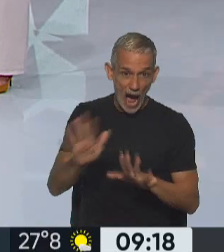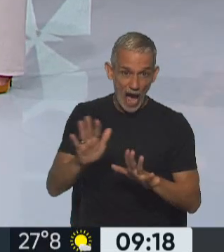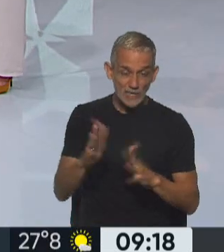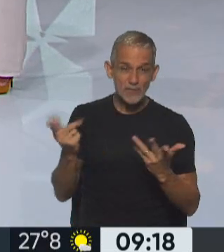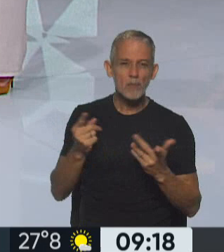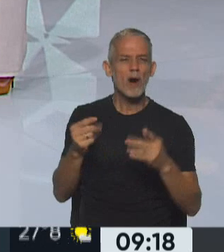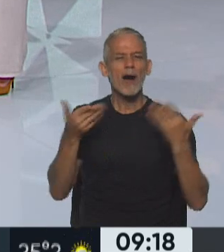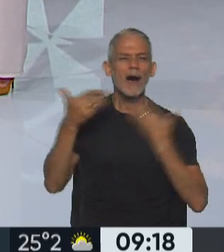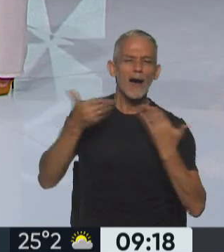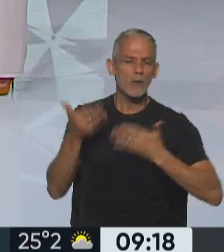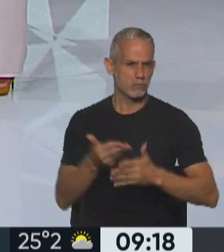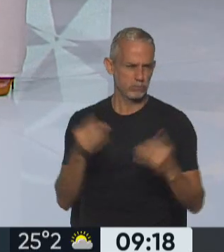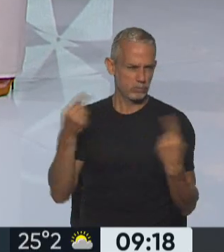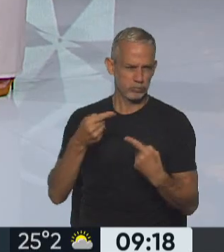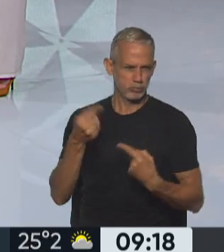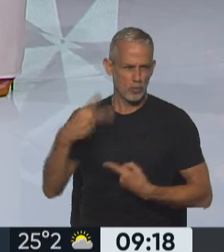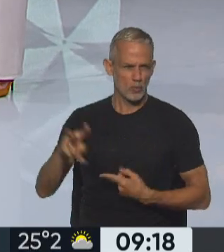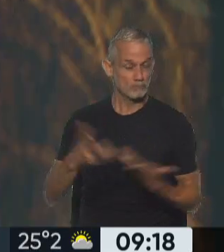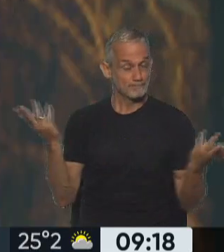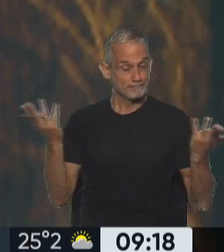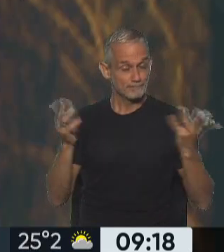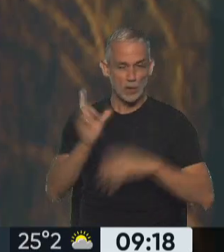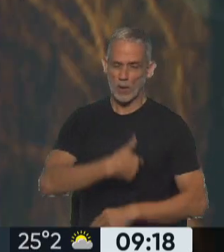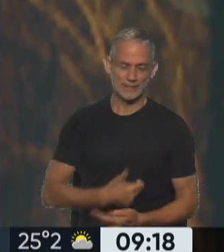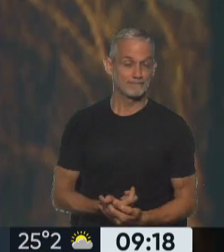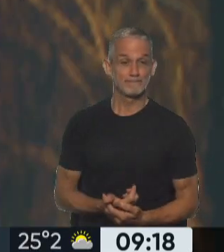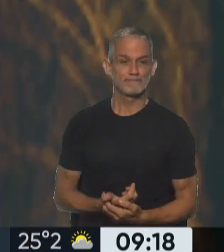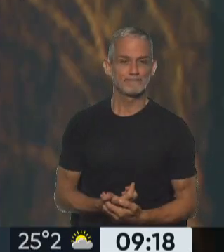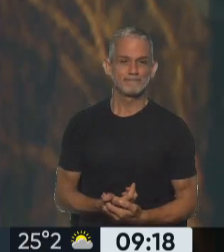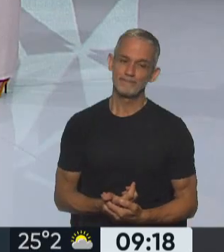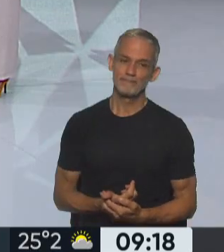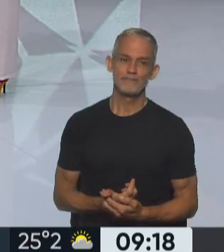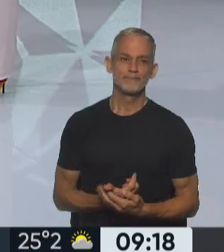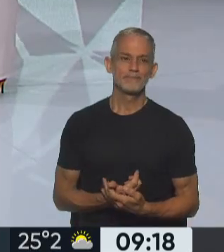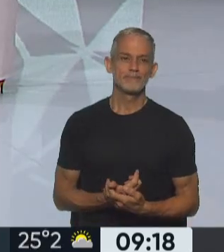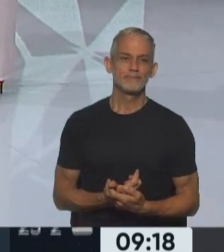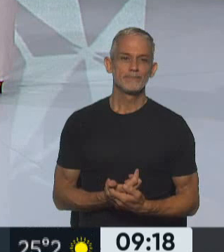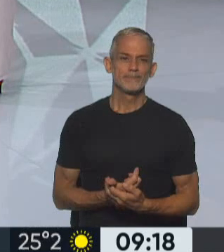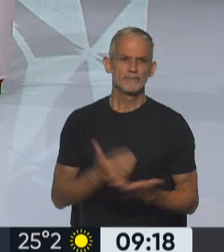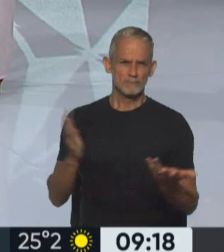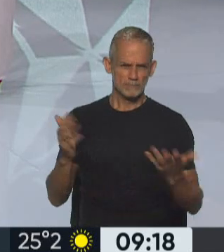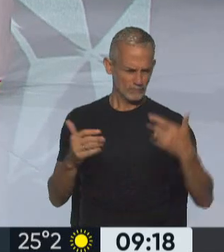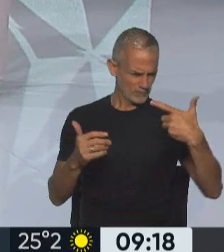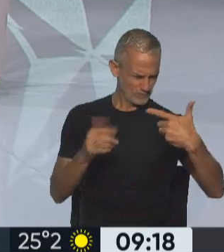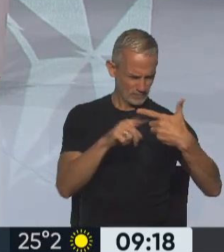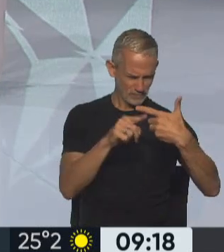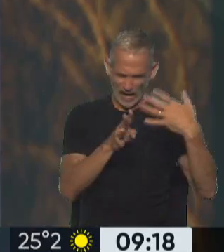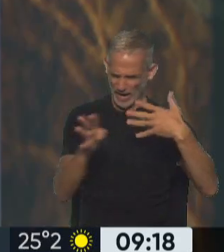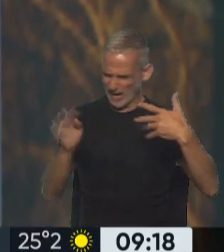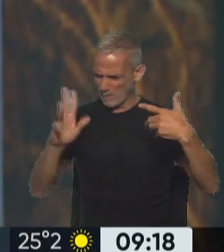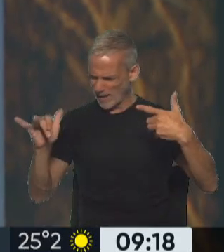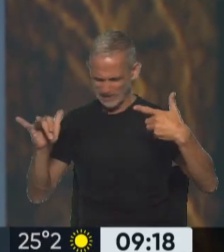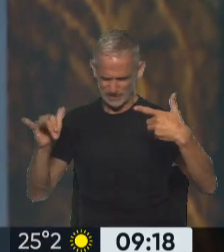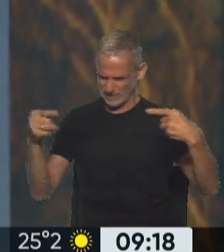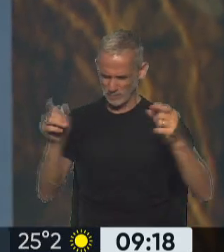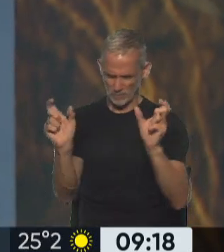de una vía diplomática. Un oxímoron, ahí está. Exactamente. Daba cuenta sobre lo que implica esta